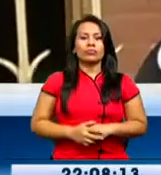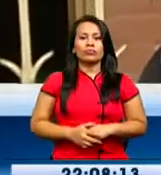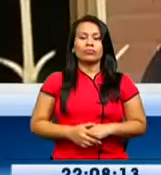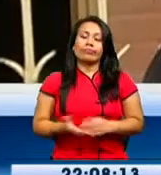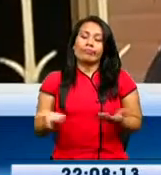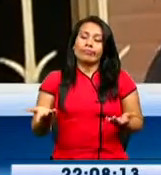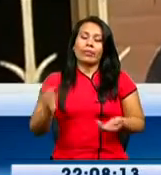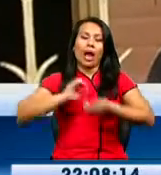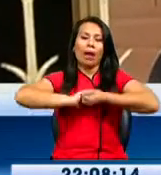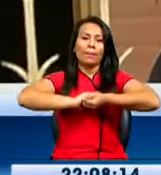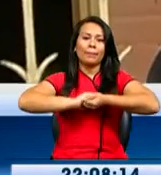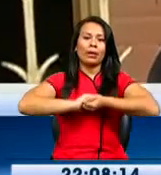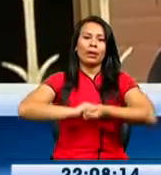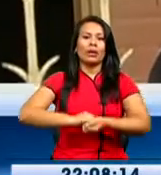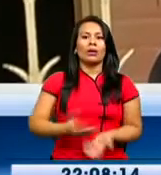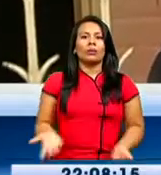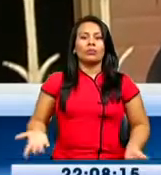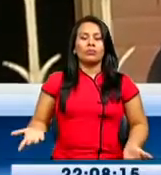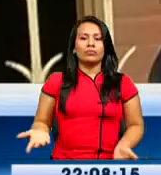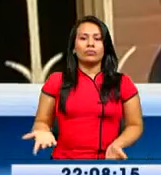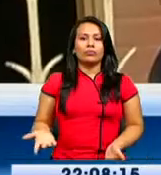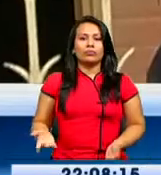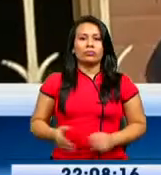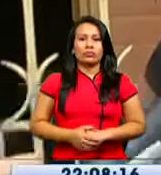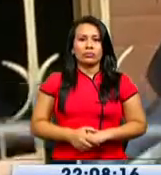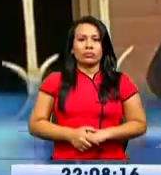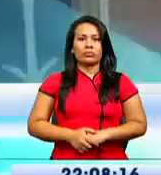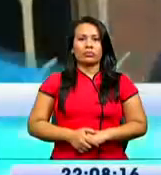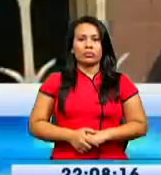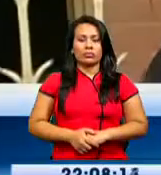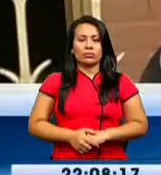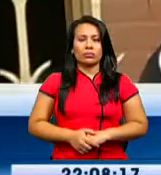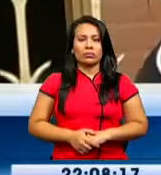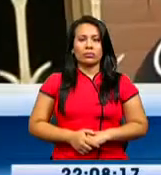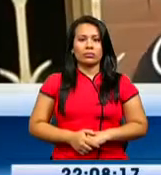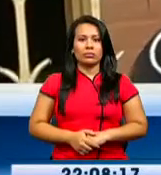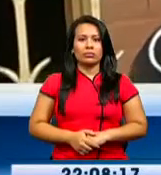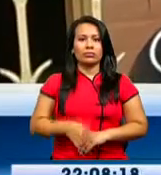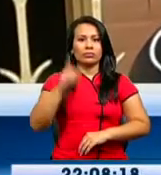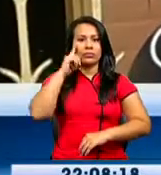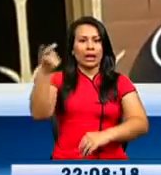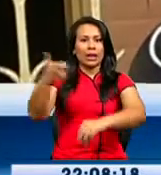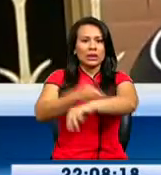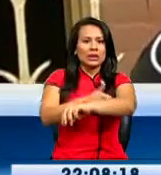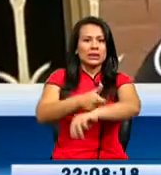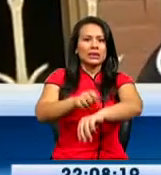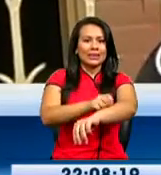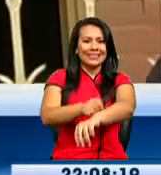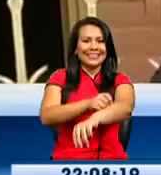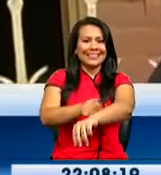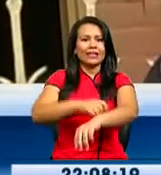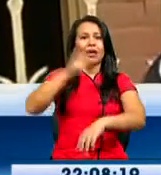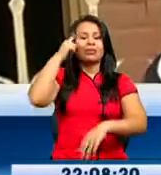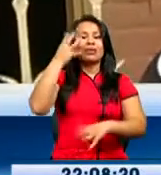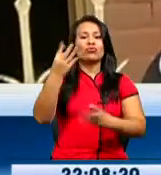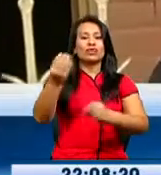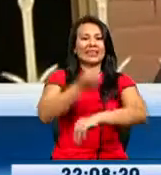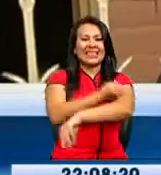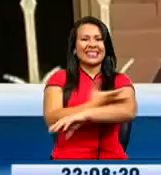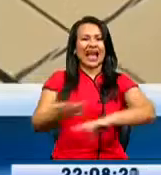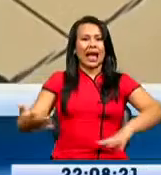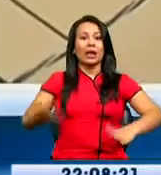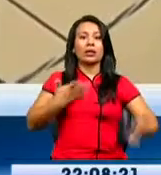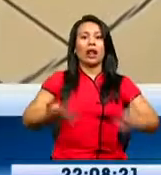que estaba trabajando con él le hizo unos artificiales para que le salga la sangre, para que no se le quede cuajado, porque si no podía